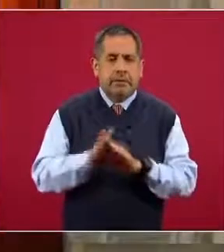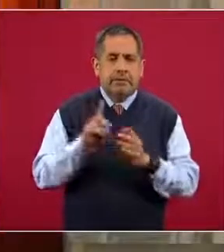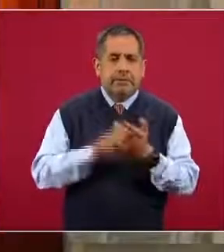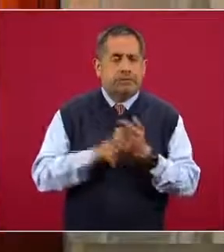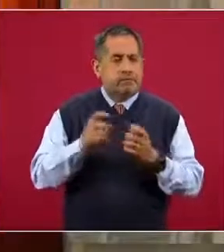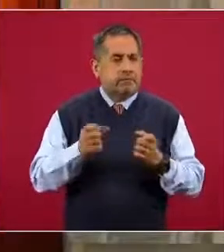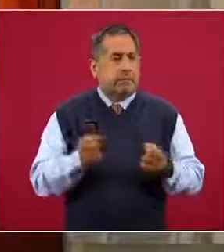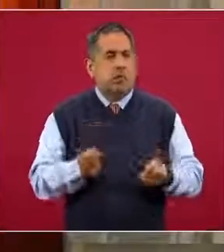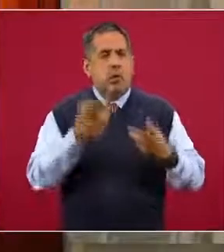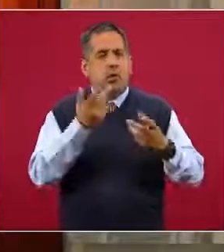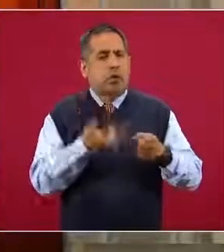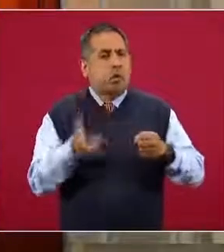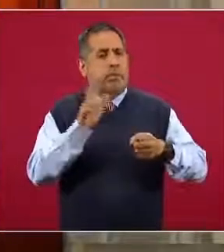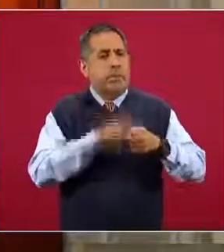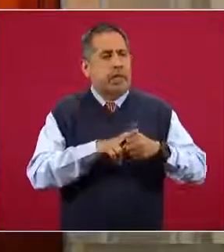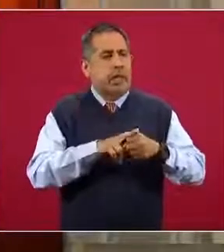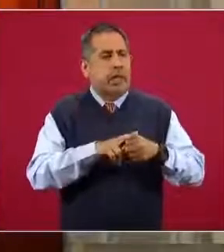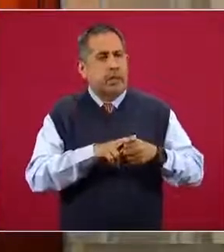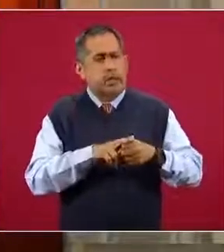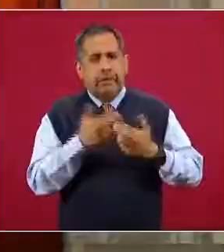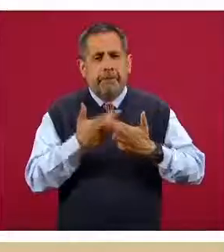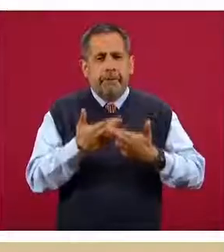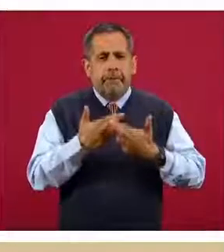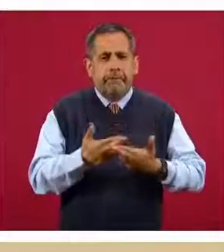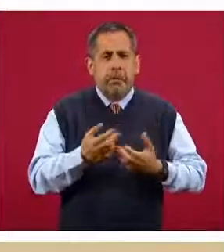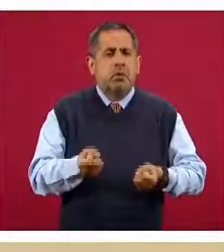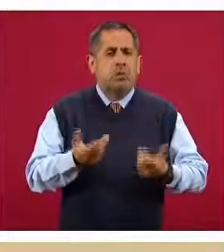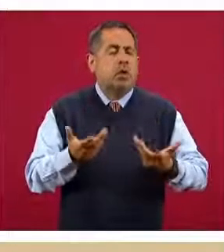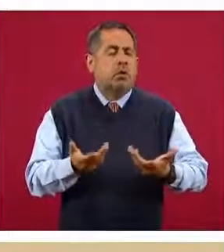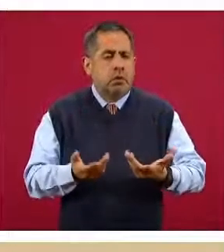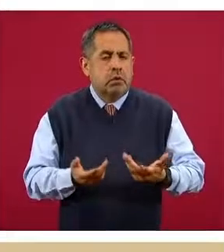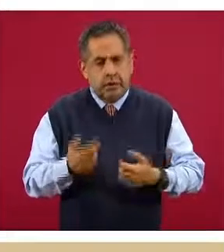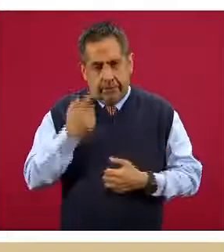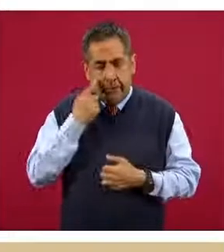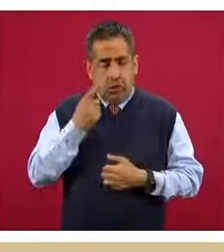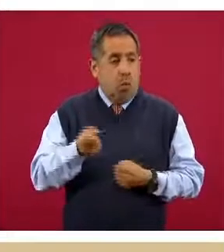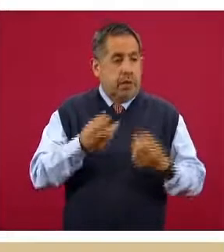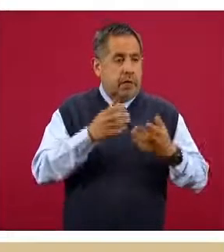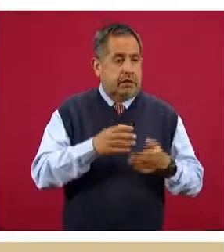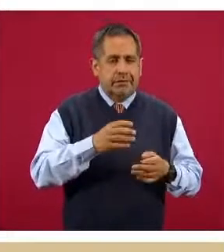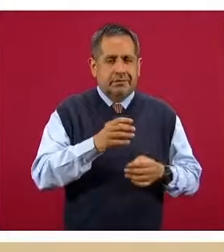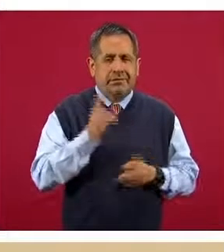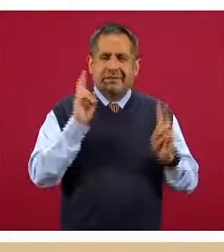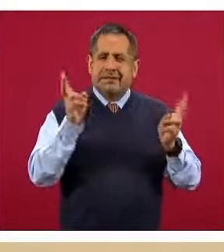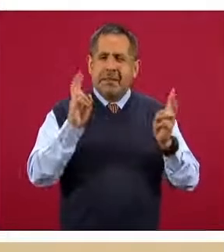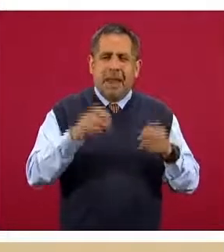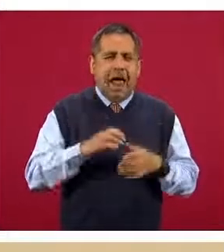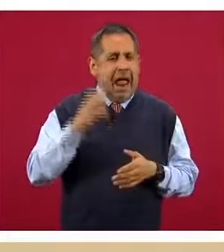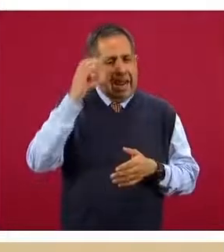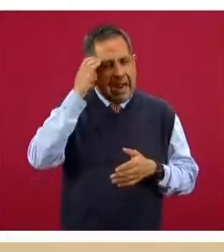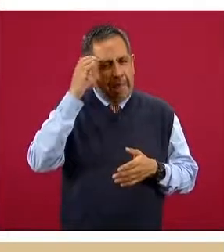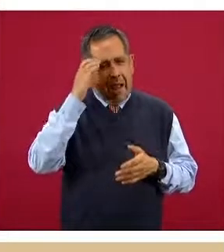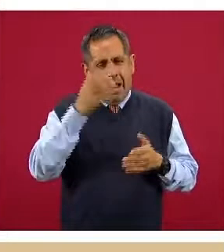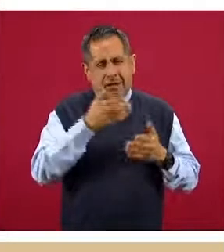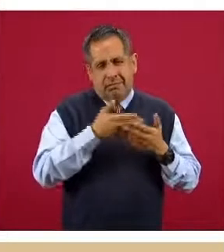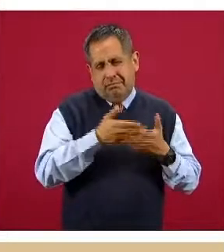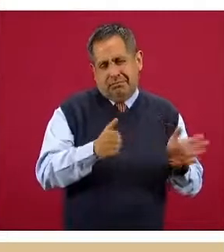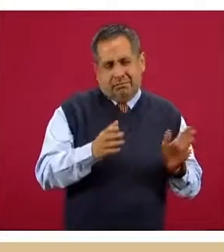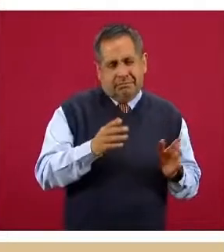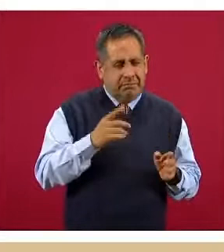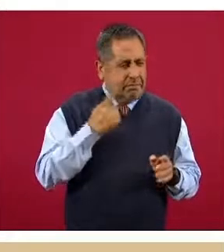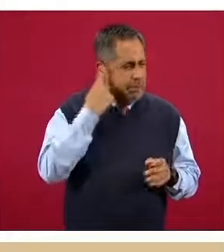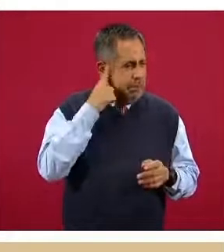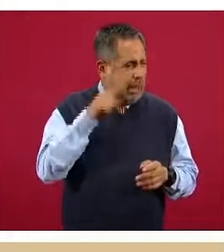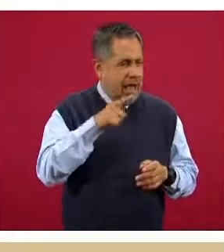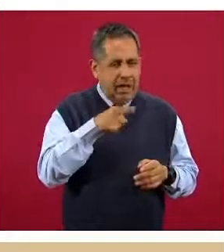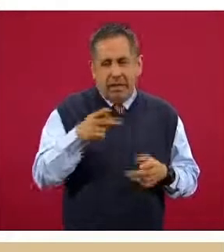la ocupación y disponibilidad hospitalaria. En relación a camas generales, solamente veíamos en los últimos días